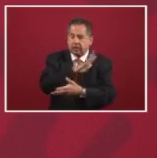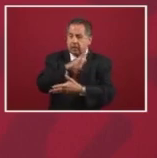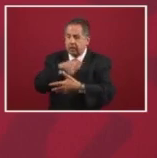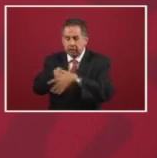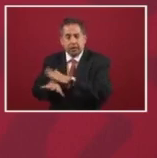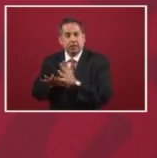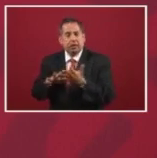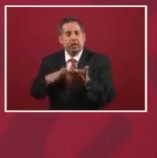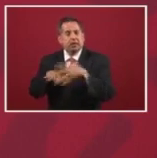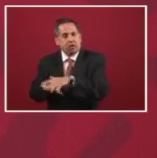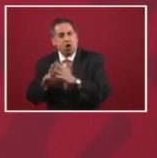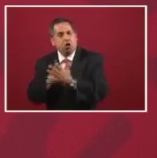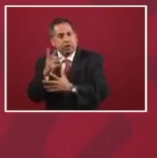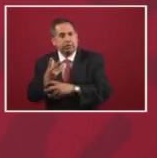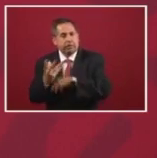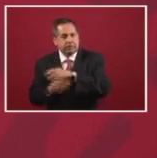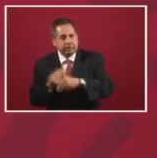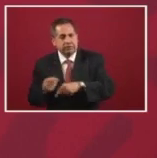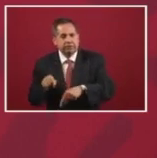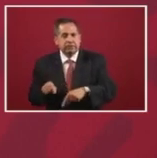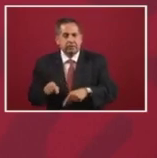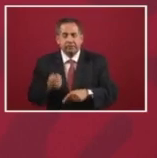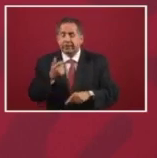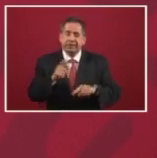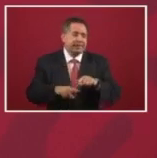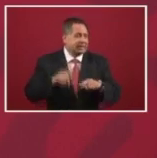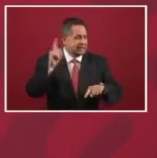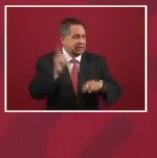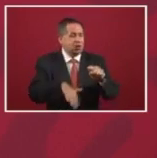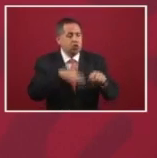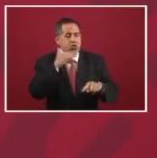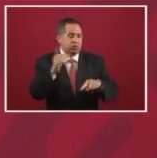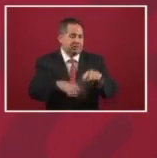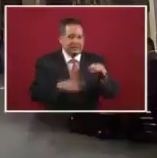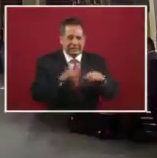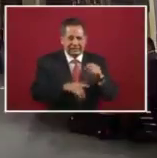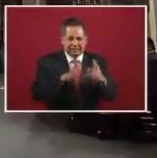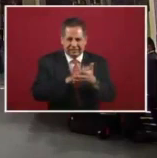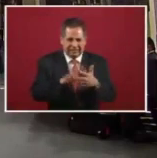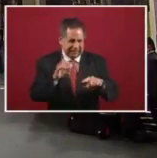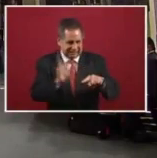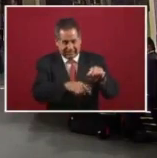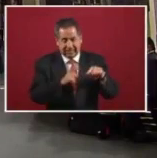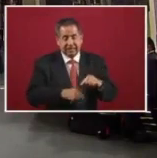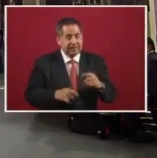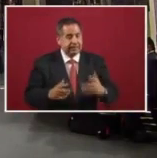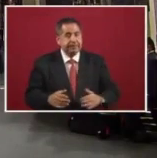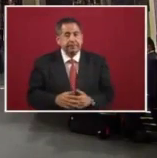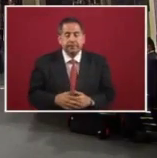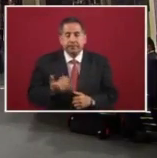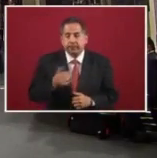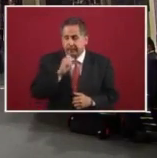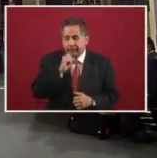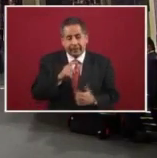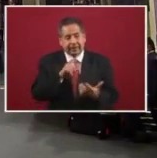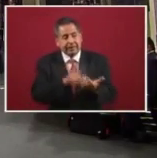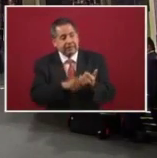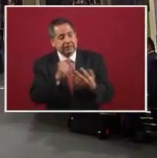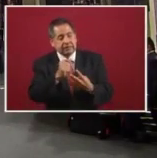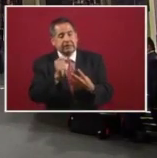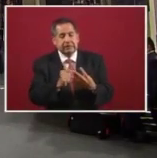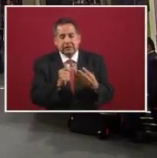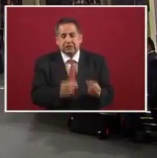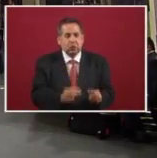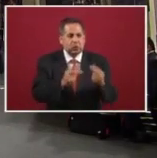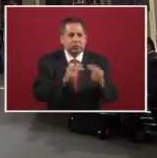pasa por limpiar de corrupción las cárceles y todos los